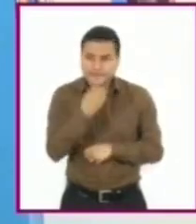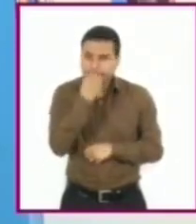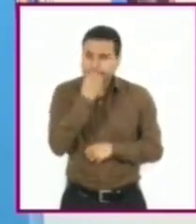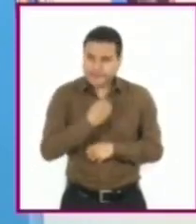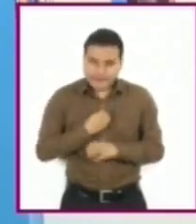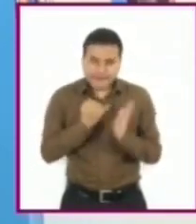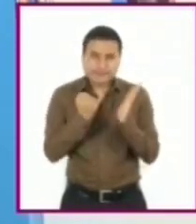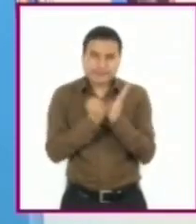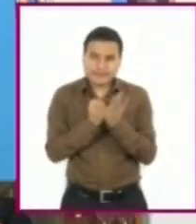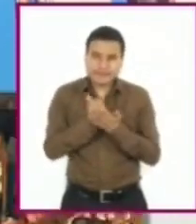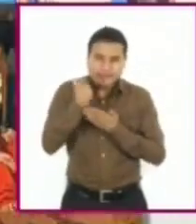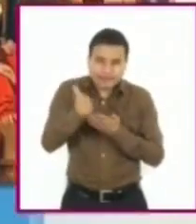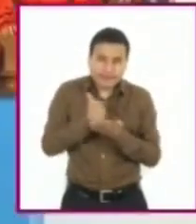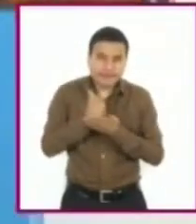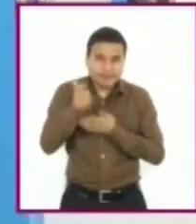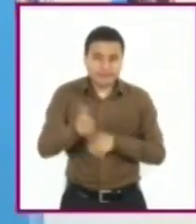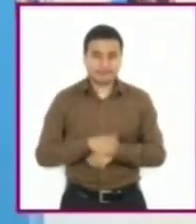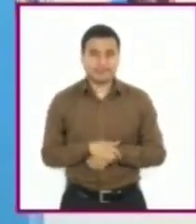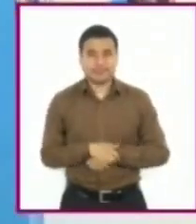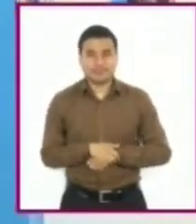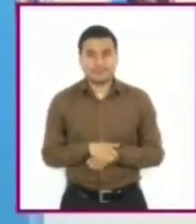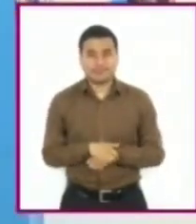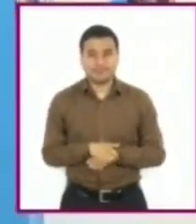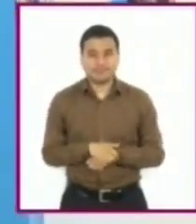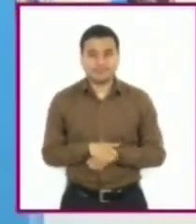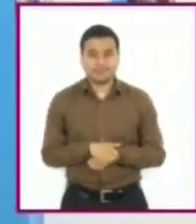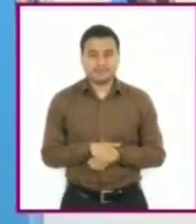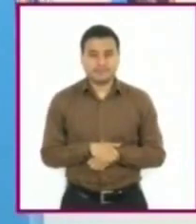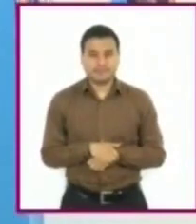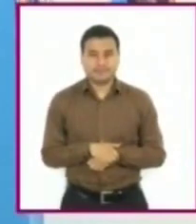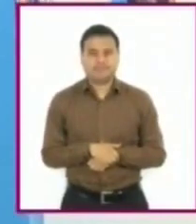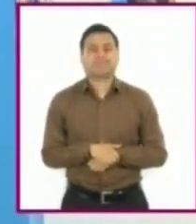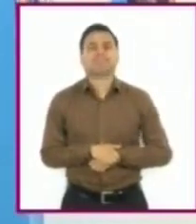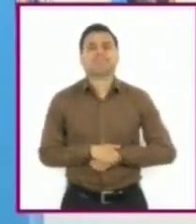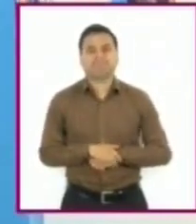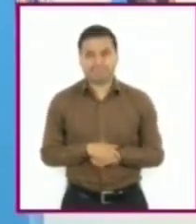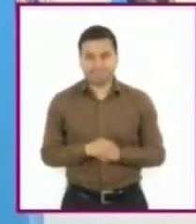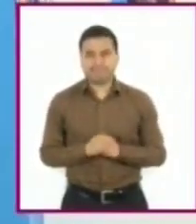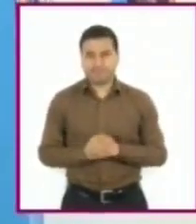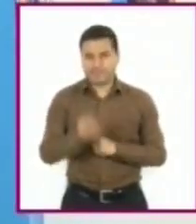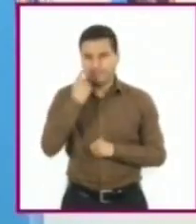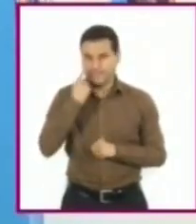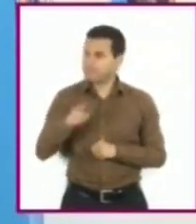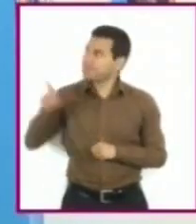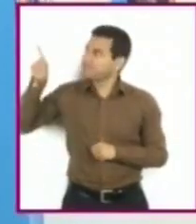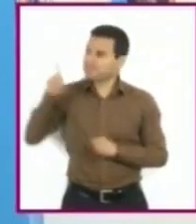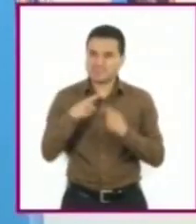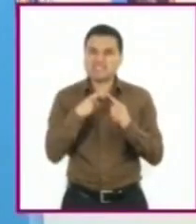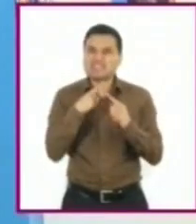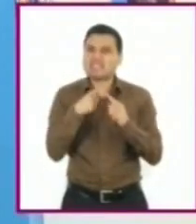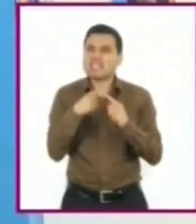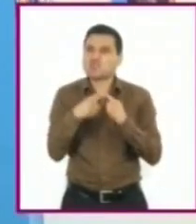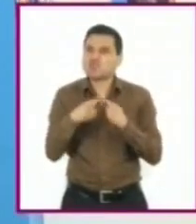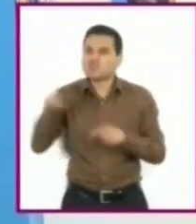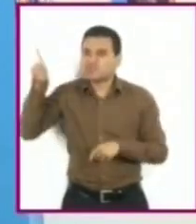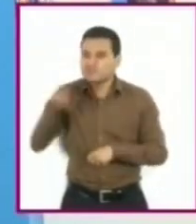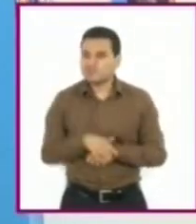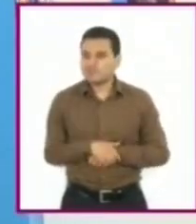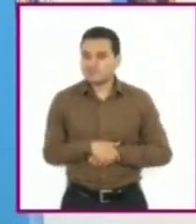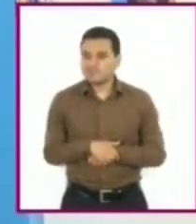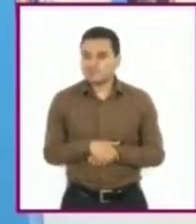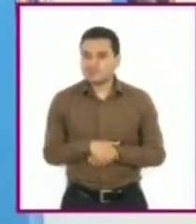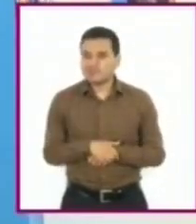pagar impuestos. ¿A quiénes podemos identificar en la siguiente imagen? ¿A qué